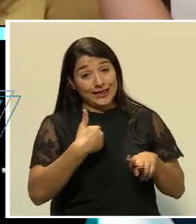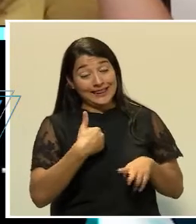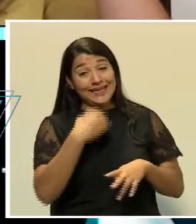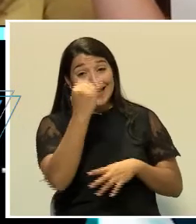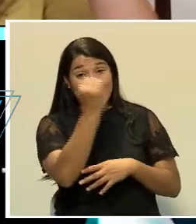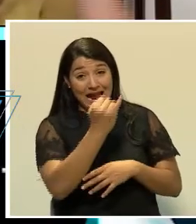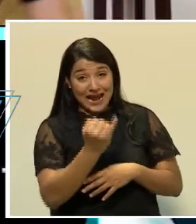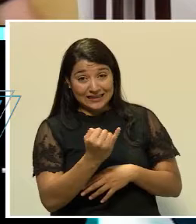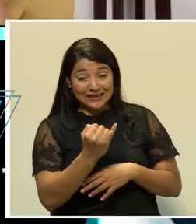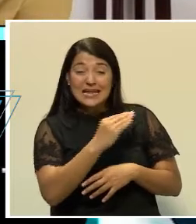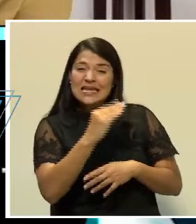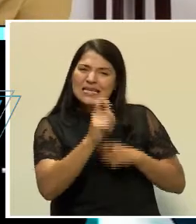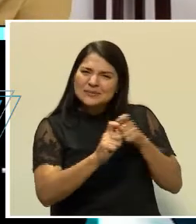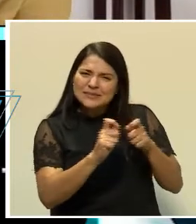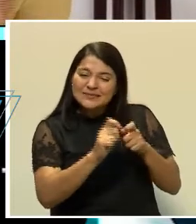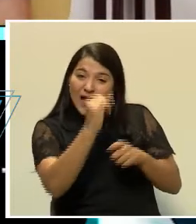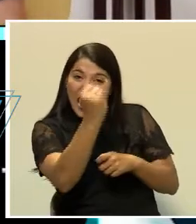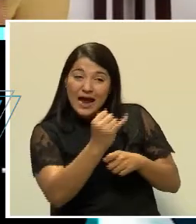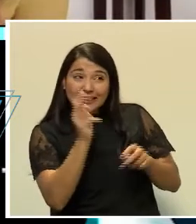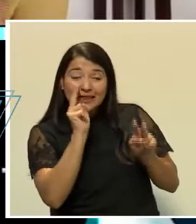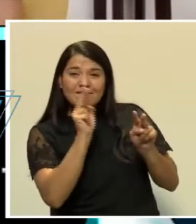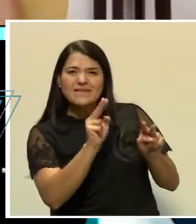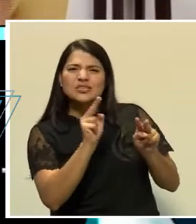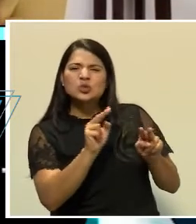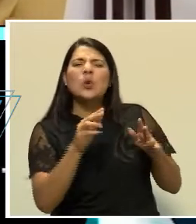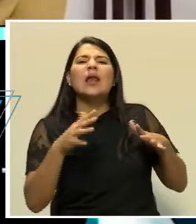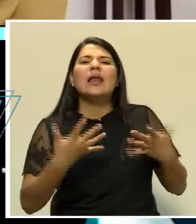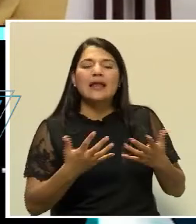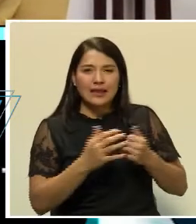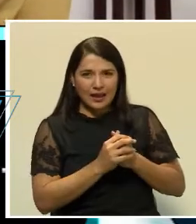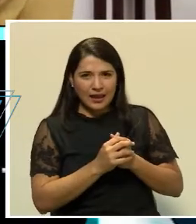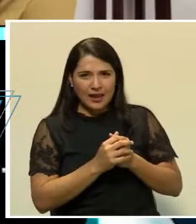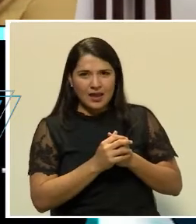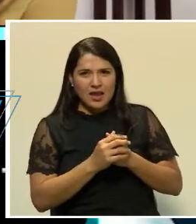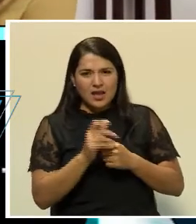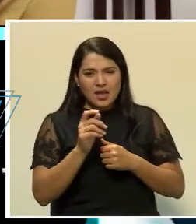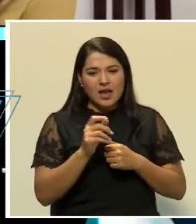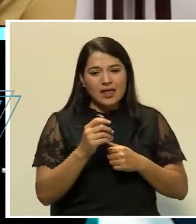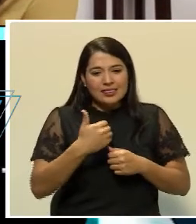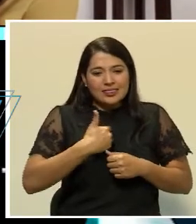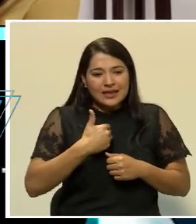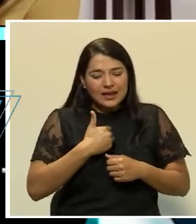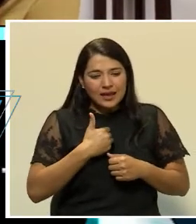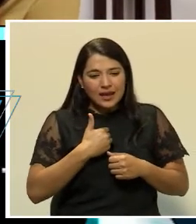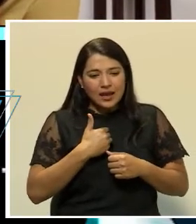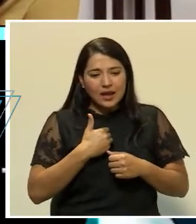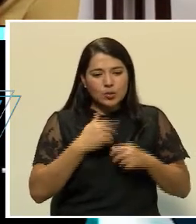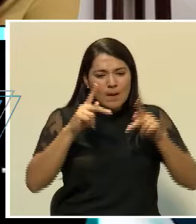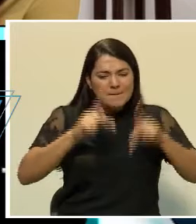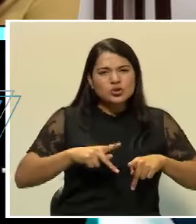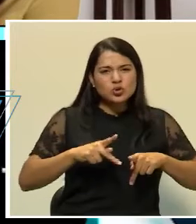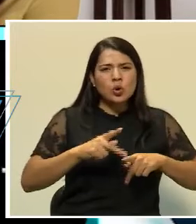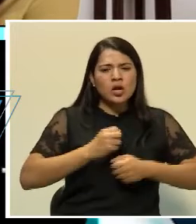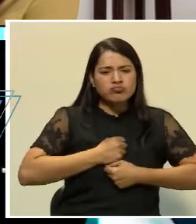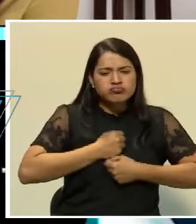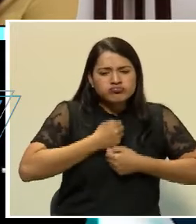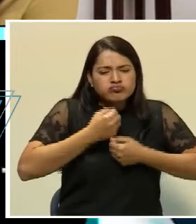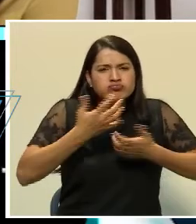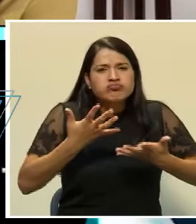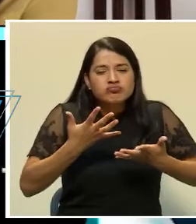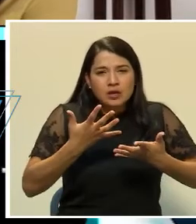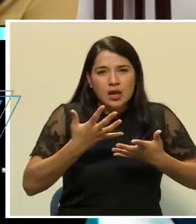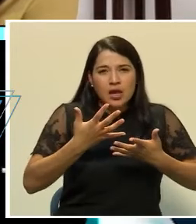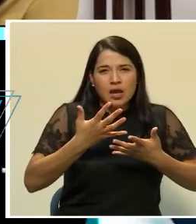y en específico de las artes visuales es ser un motor crítico en derechos humanos o en derecho de